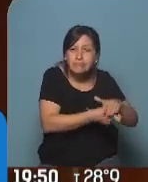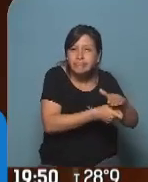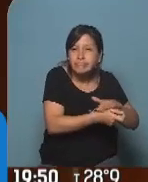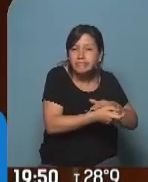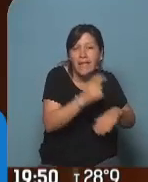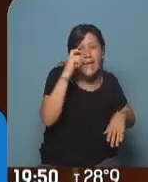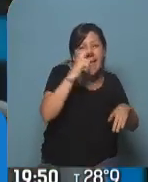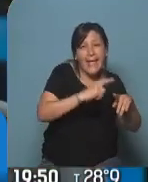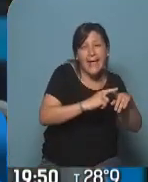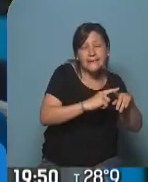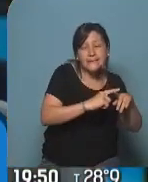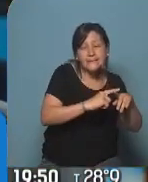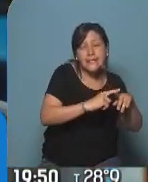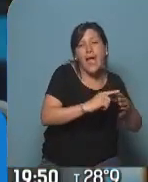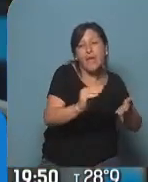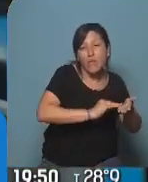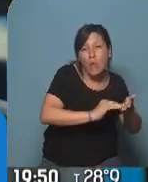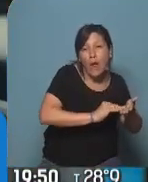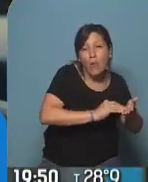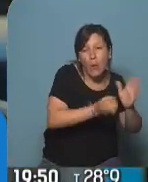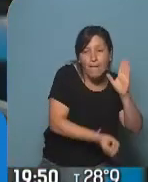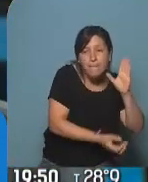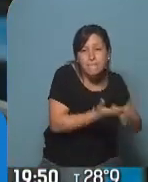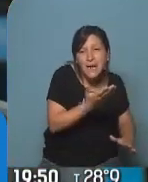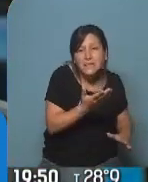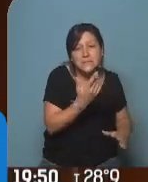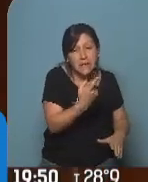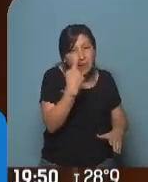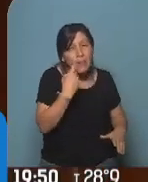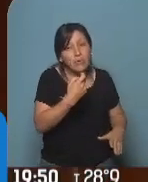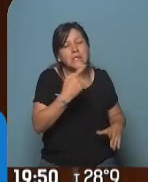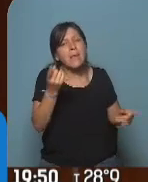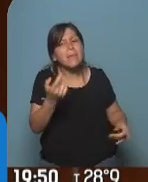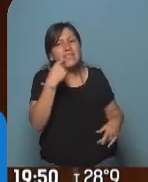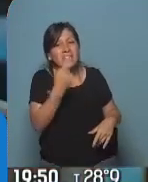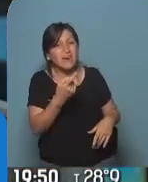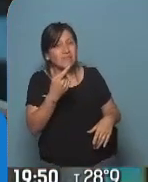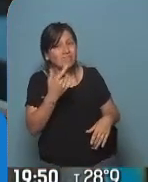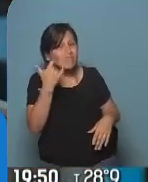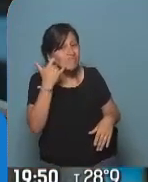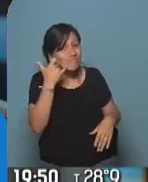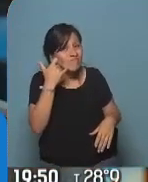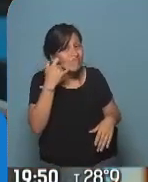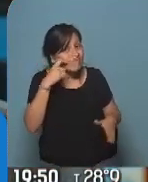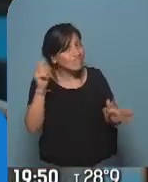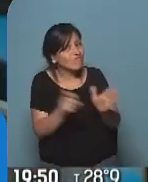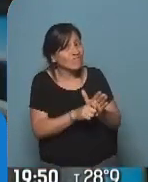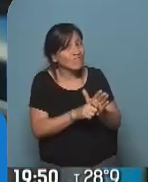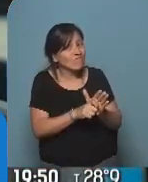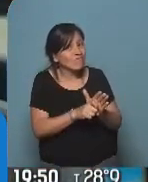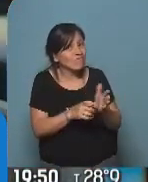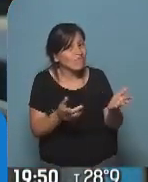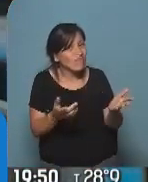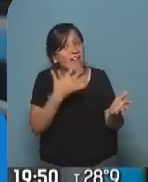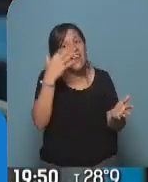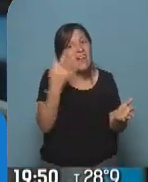donde ahora te aparecen un montón de personas más pero también se dijo que estas escuchas eran ilegales ustedes que pueden decir al respecto eran